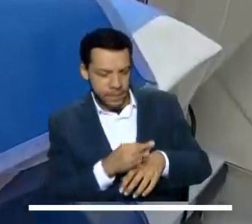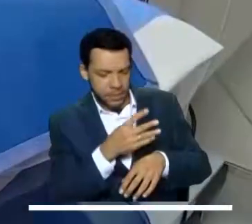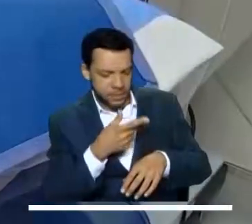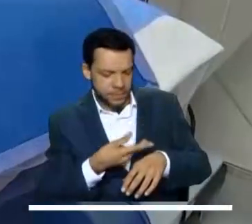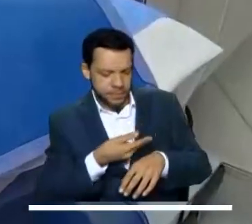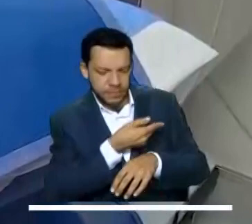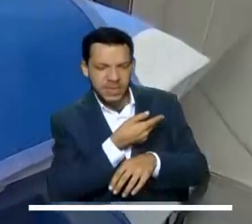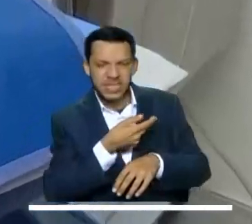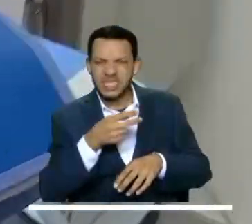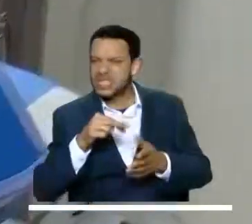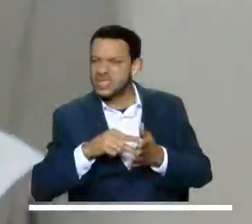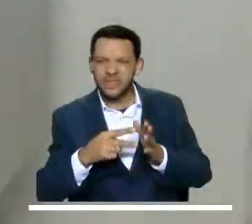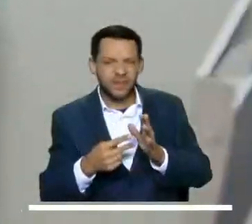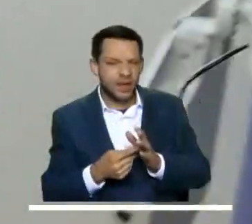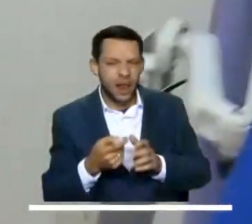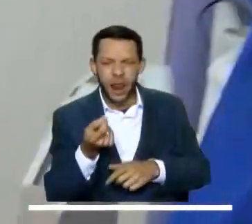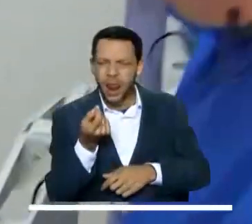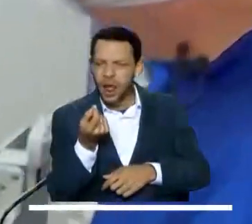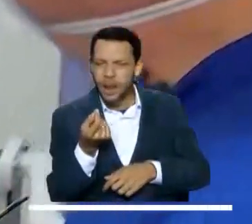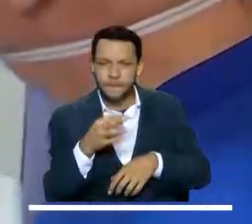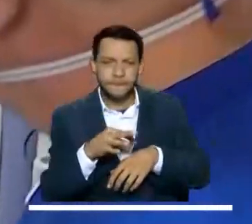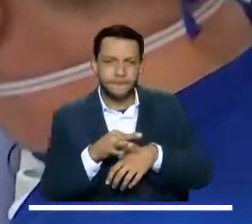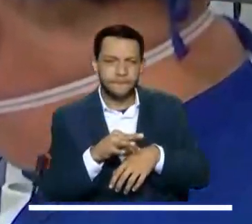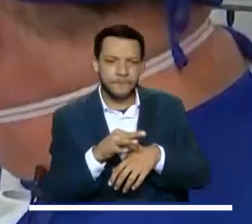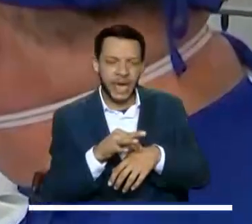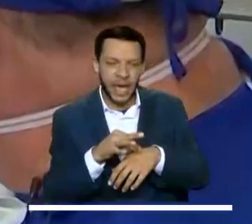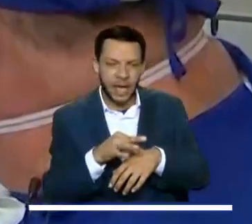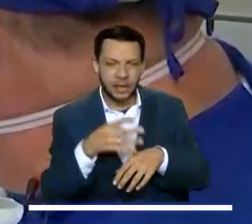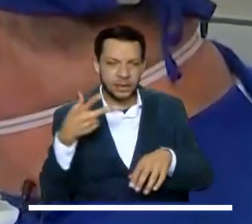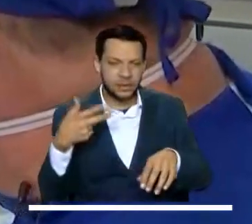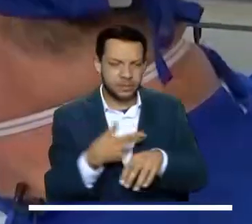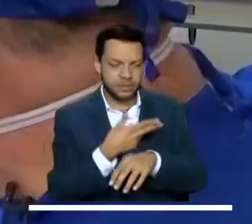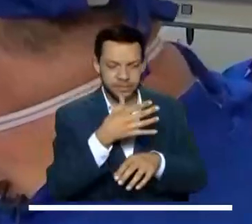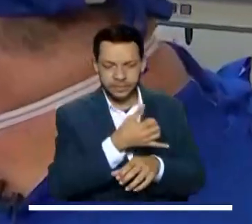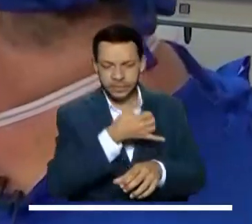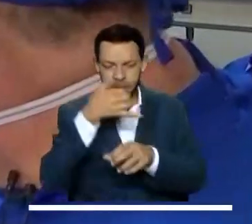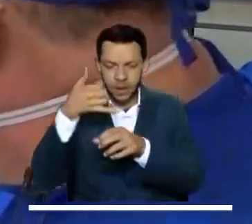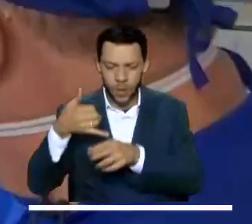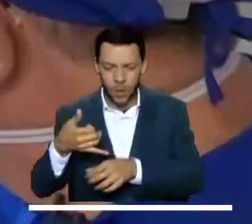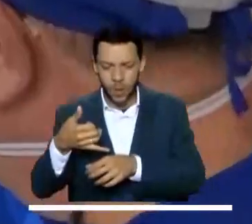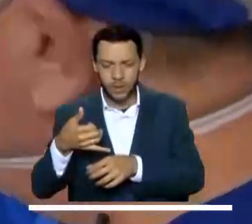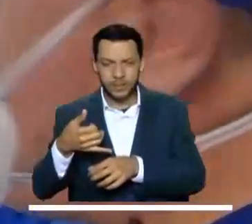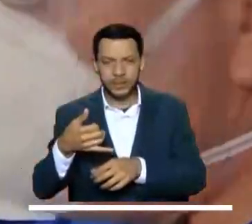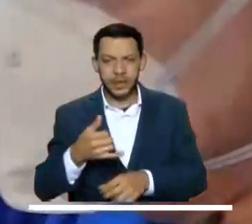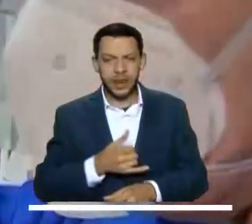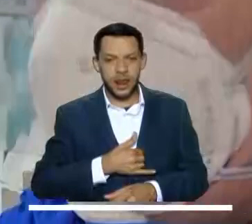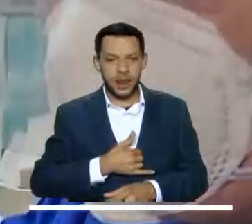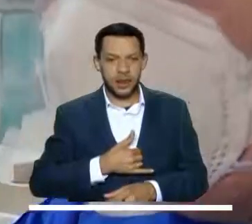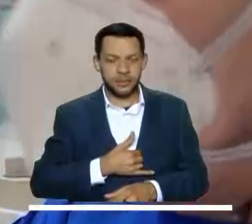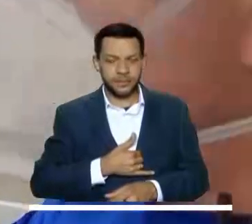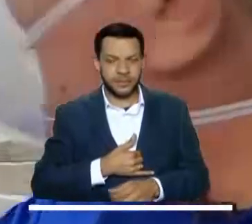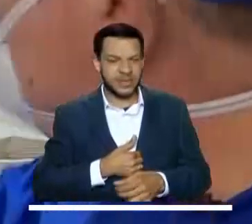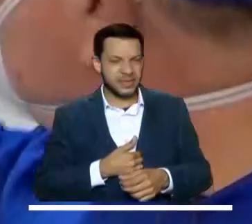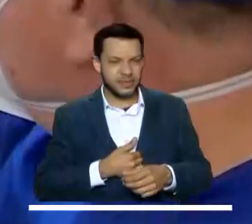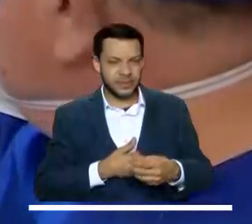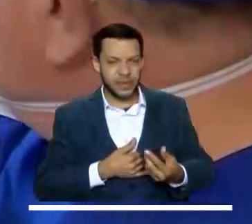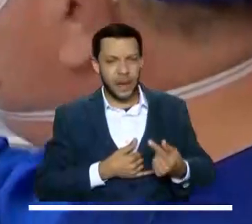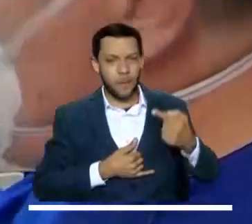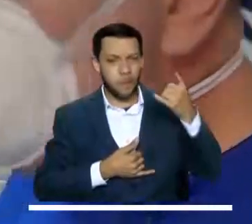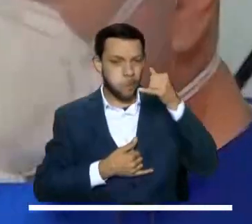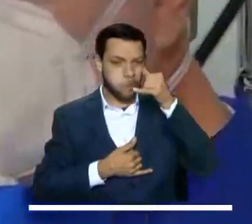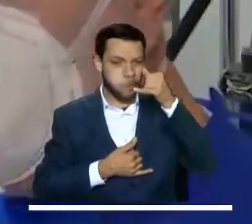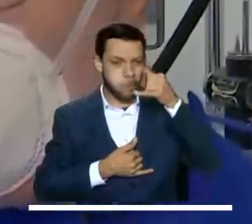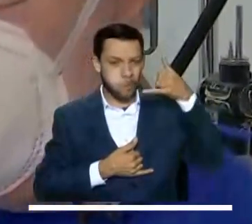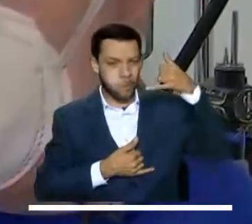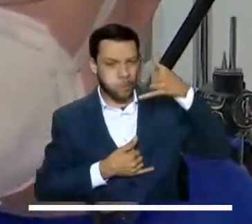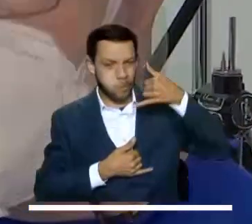pellizcar una porción de la mucosa, ya sea en el esófago o en el estómago o en el duodeno. Por pellizcar la mucosa para tomar esa